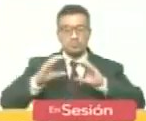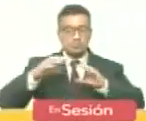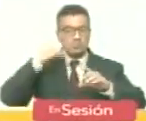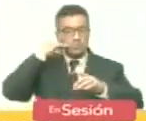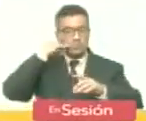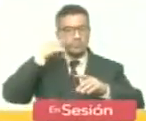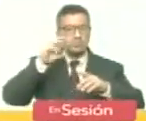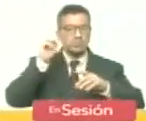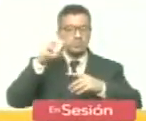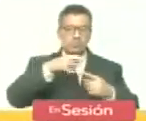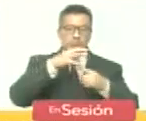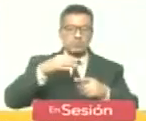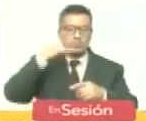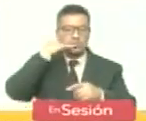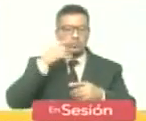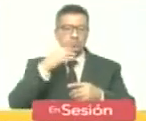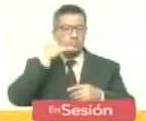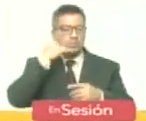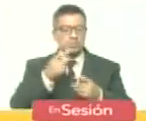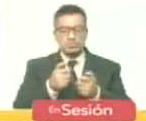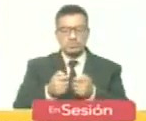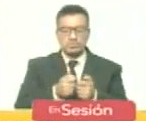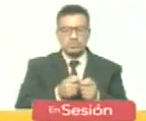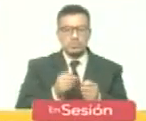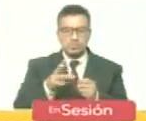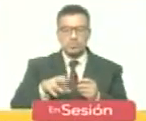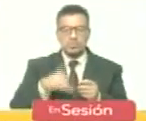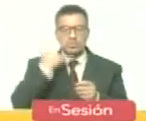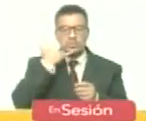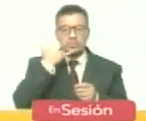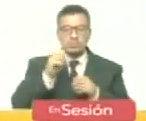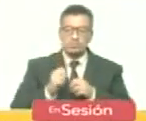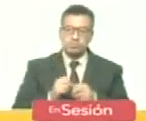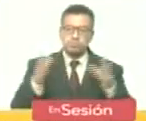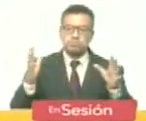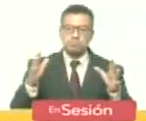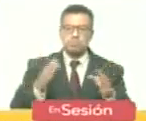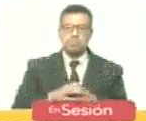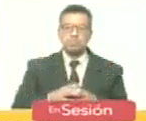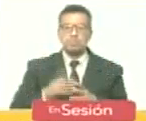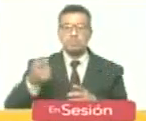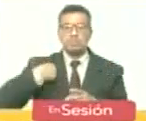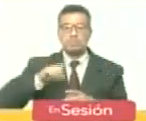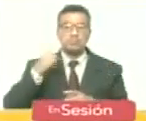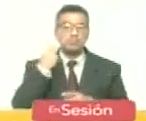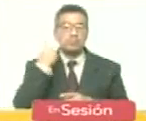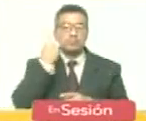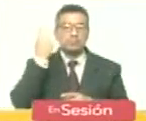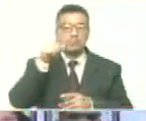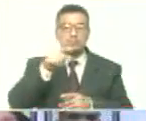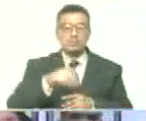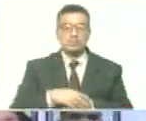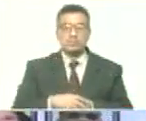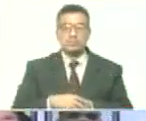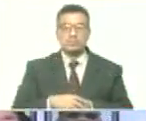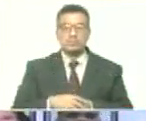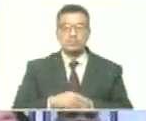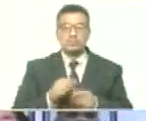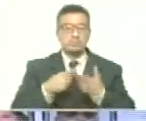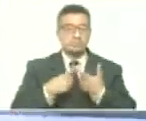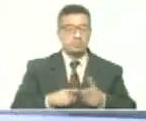el dron desde un teléfono celular para lograr detonarlo, teniendo éxito, pero